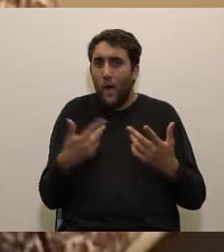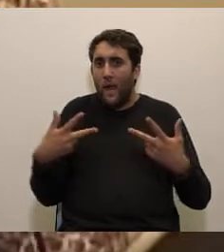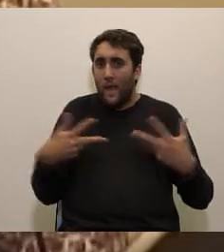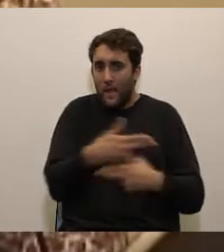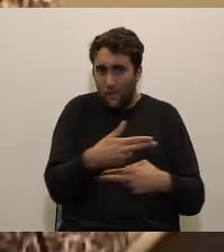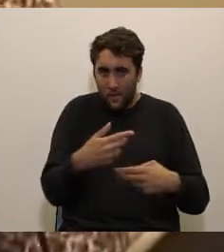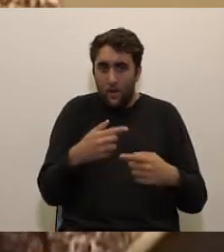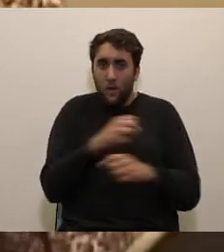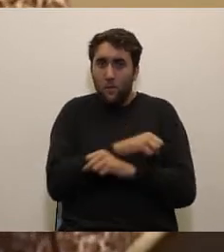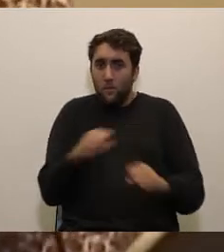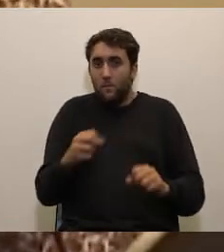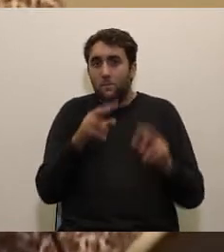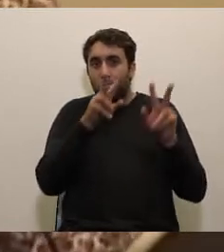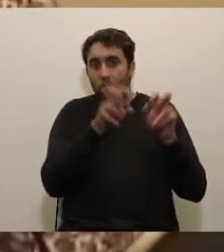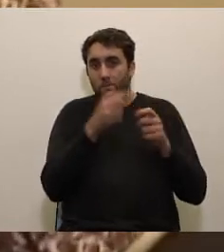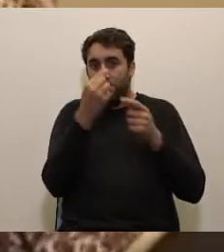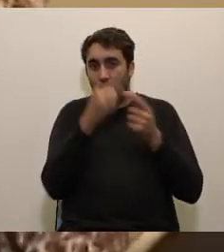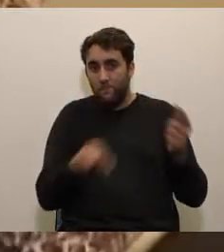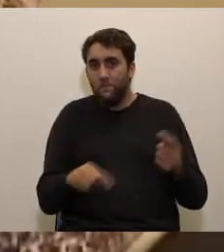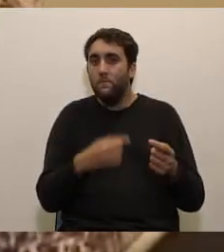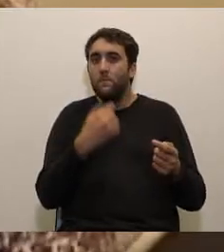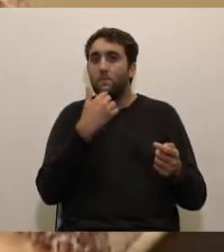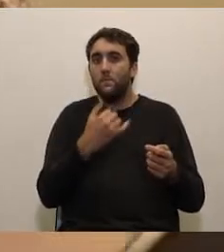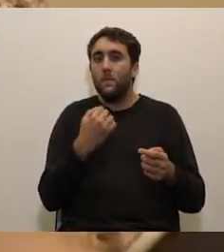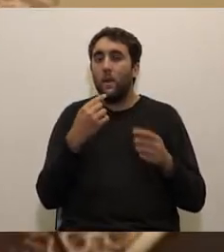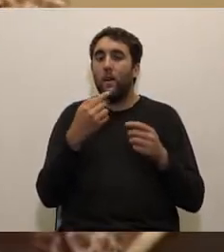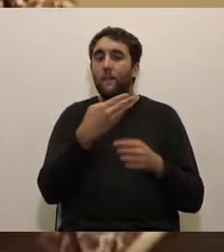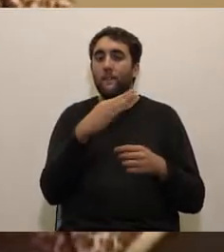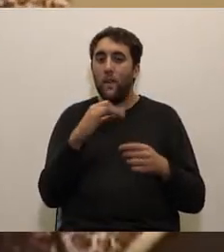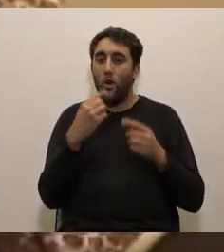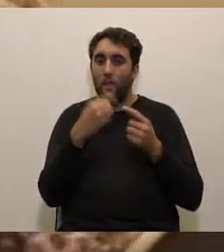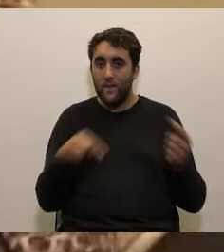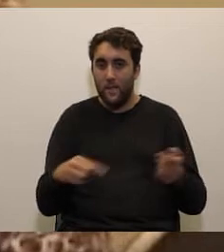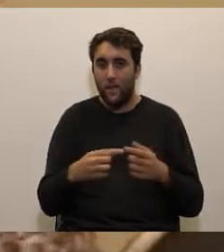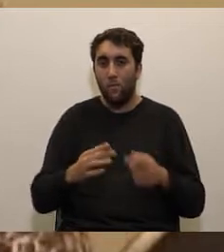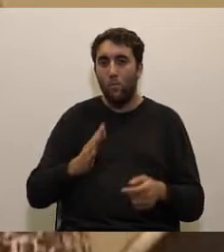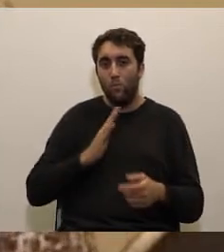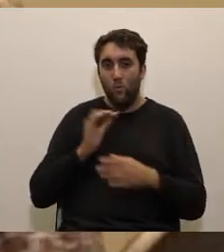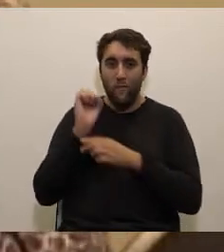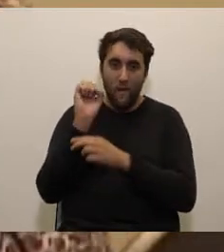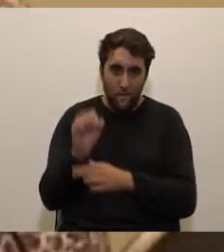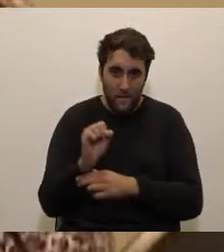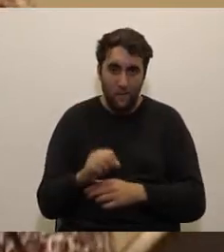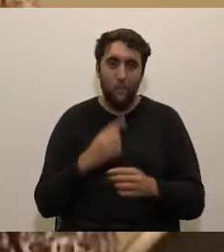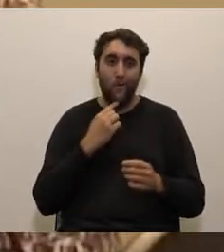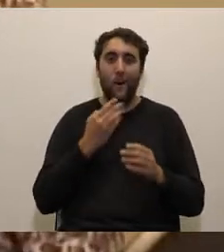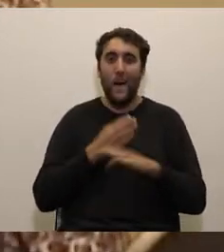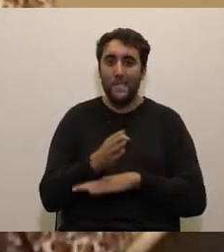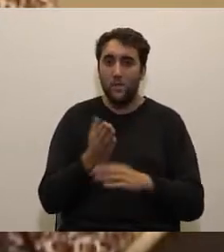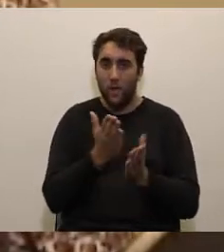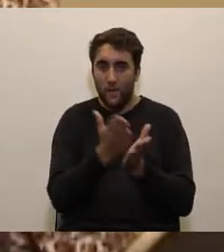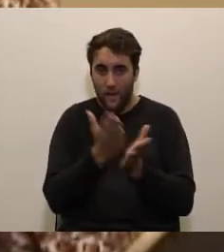cortes temáticos que tenemos, desde biodiversidad, feminismo, a acceso a derechos,